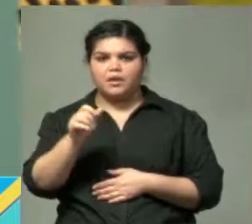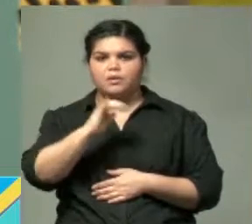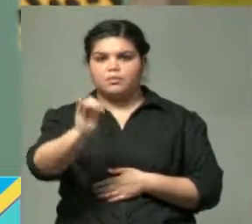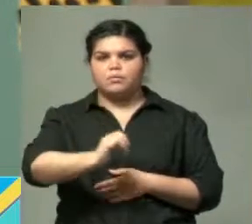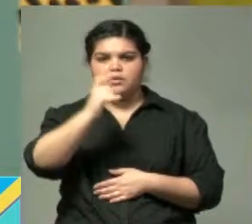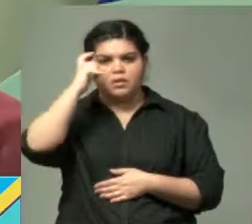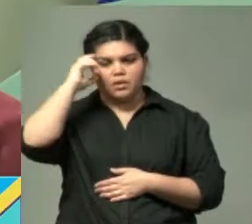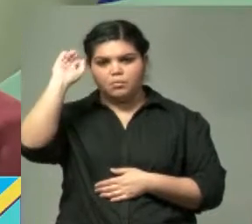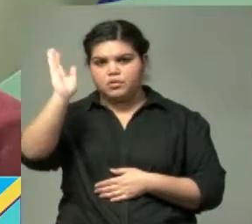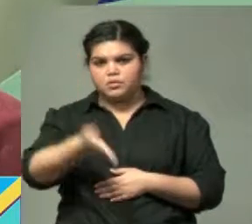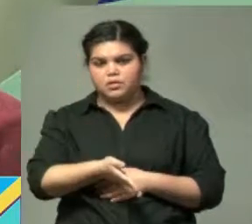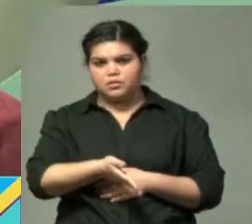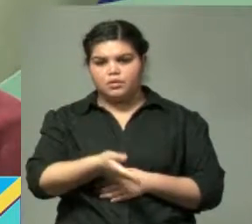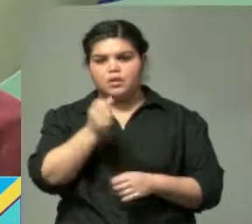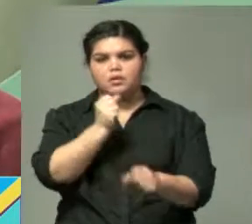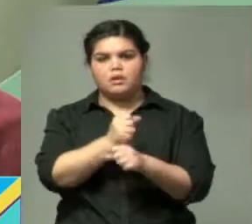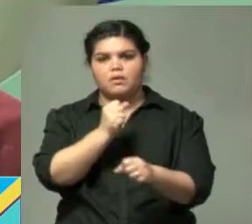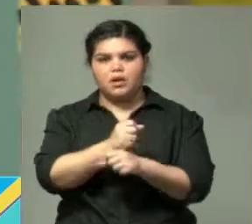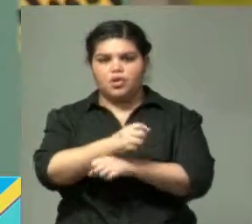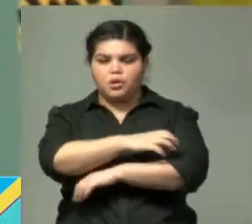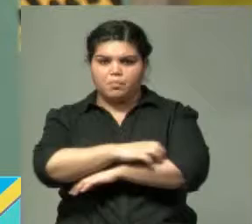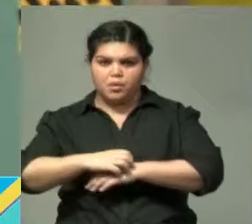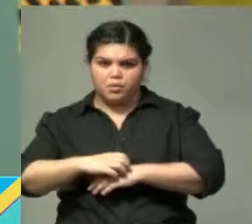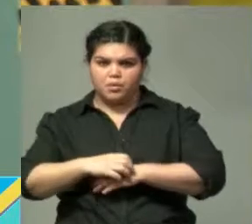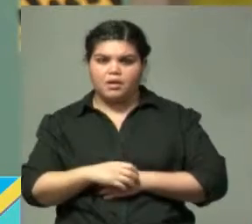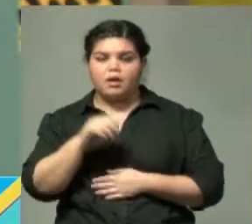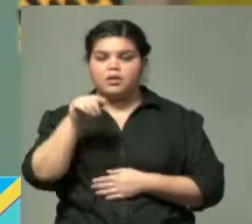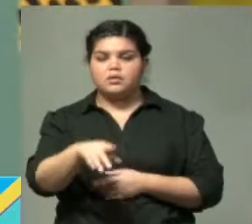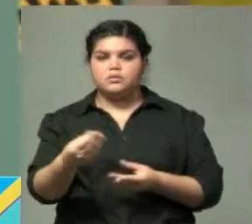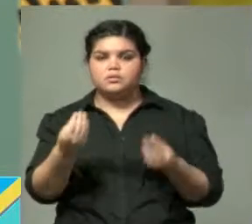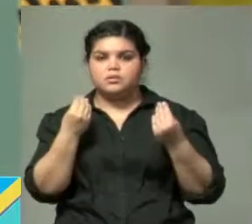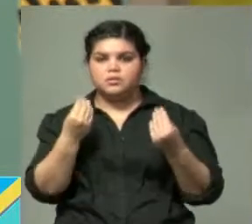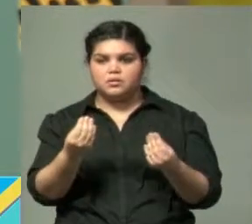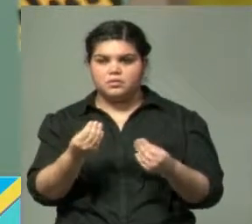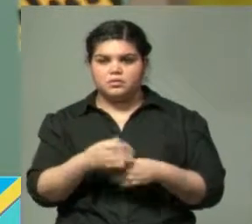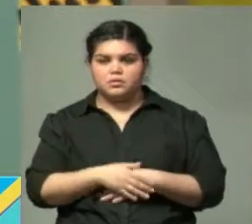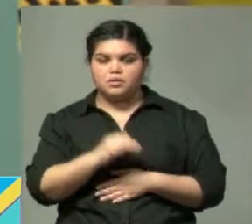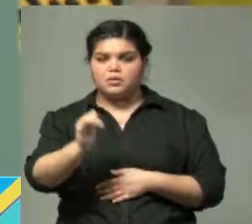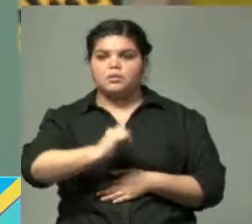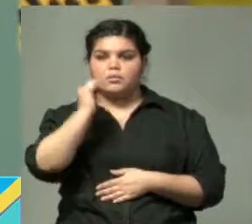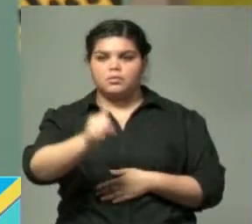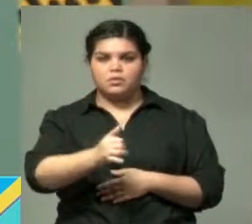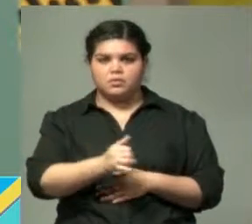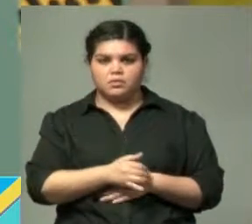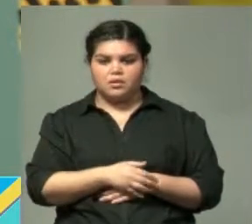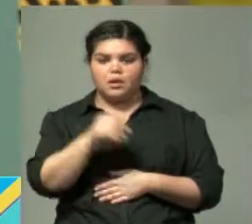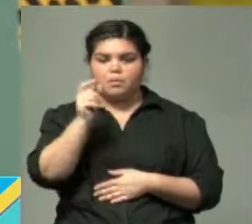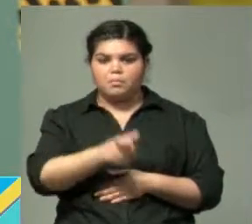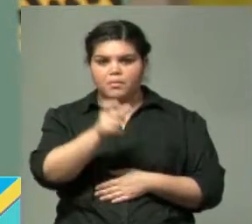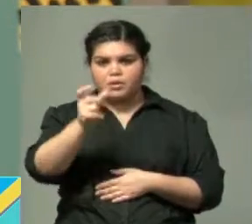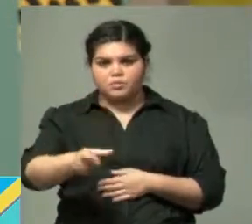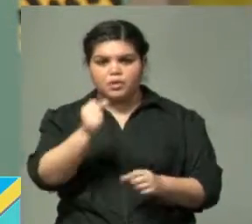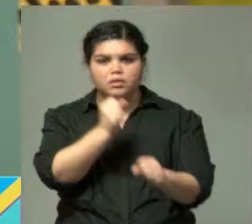10% de nuestros trabajadores son pobres. Hay un fenómeno nuevo, ¿no? Que es que gente que tenga trabajo no tiene ingreso